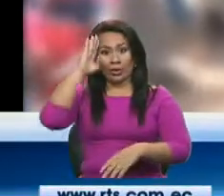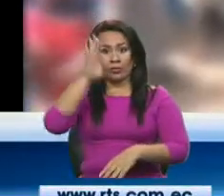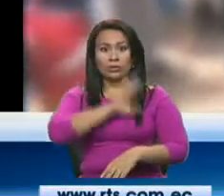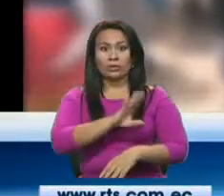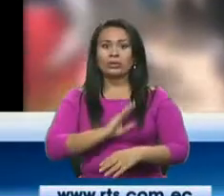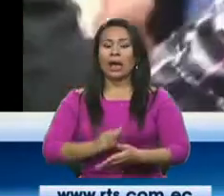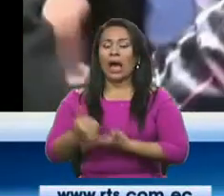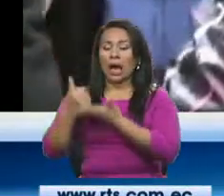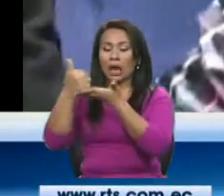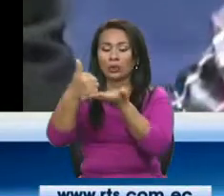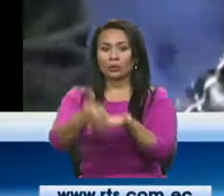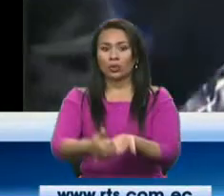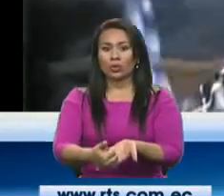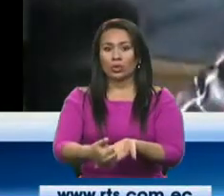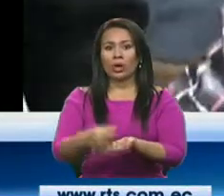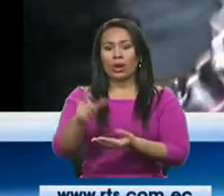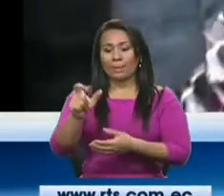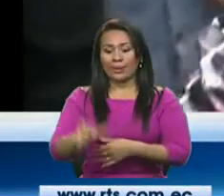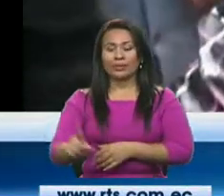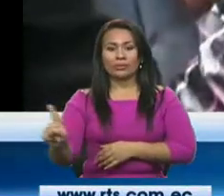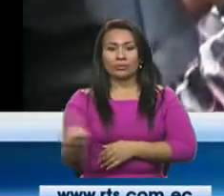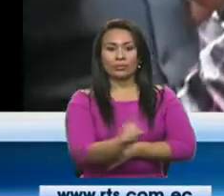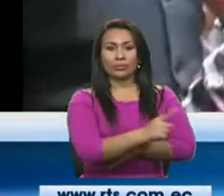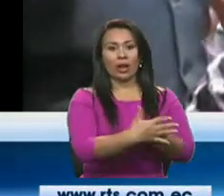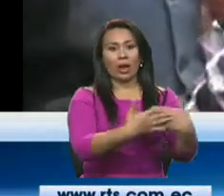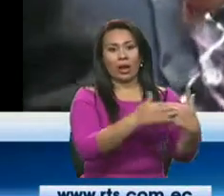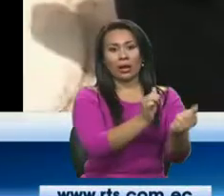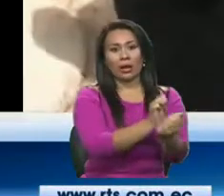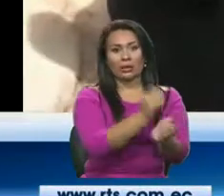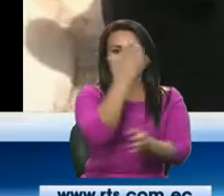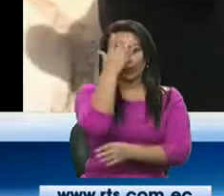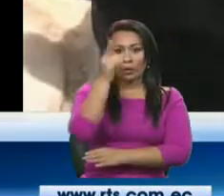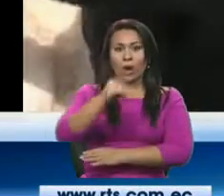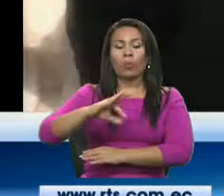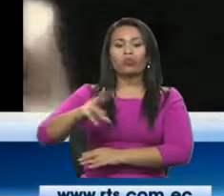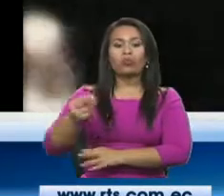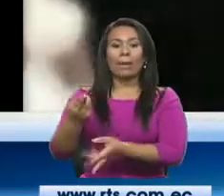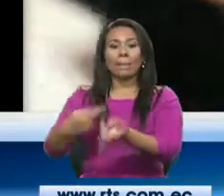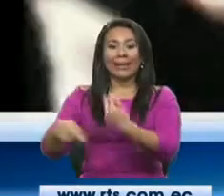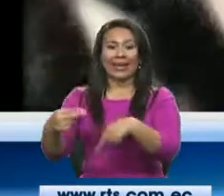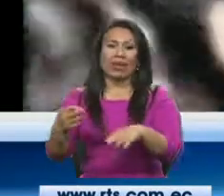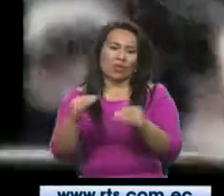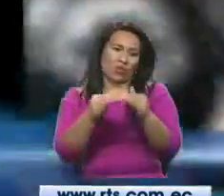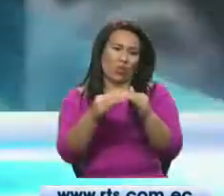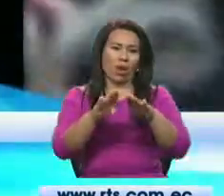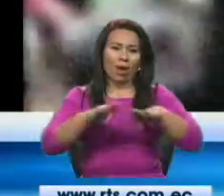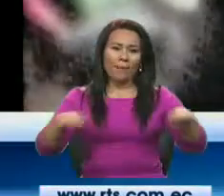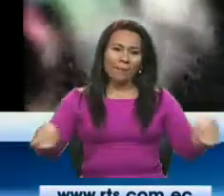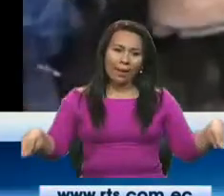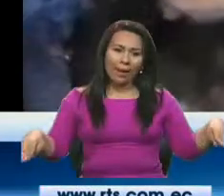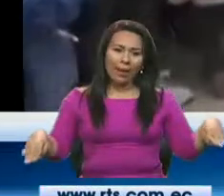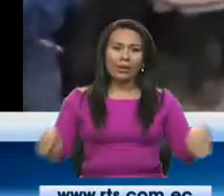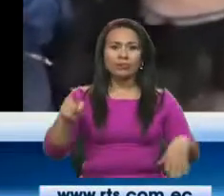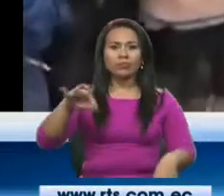liberar a la supuesta ladrona de ropa de un mercado de la ciudad y someterla a las investigaciones del caso.